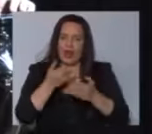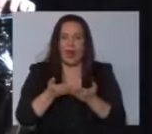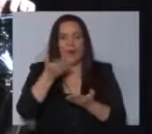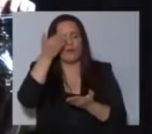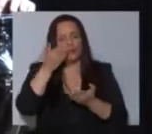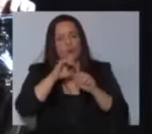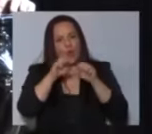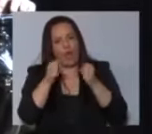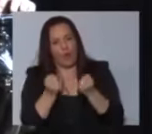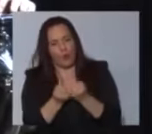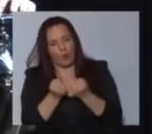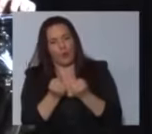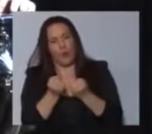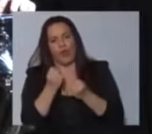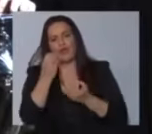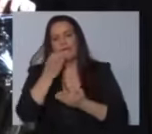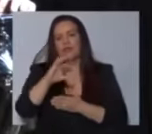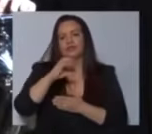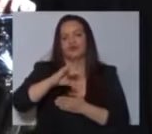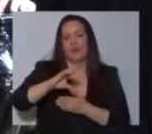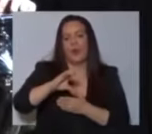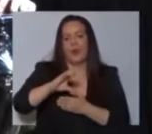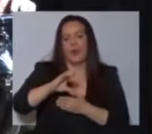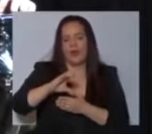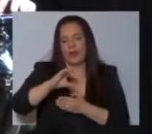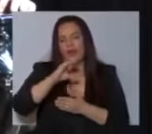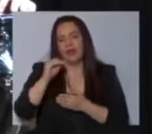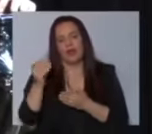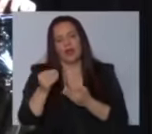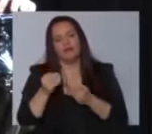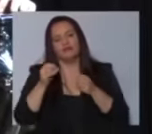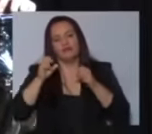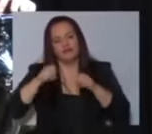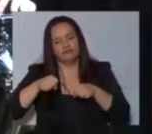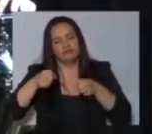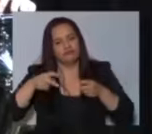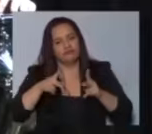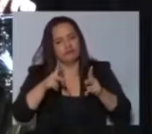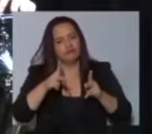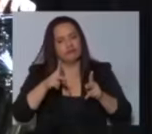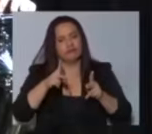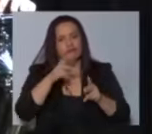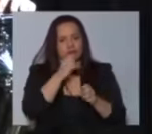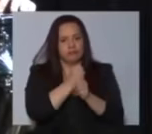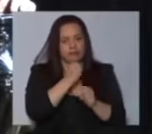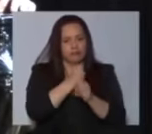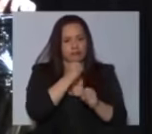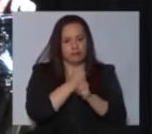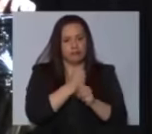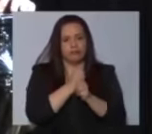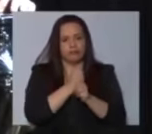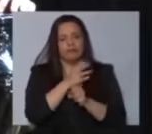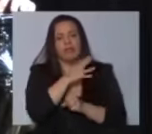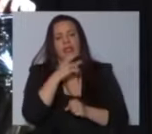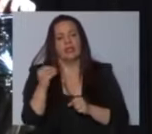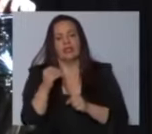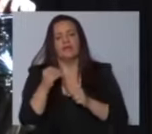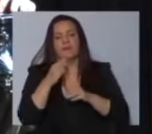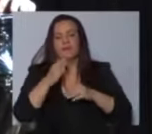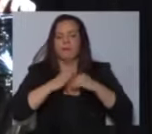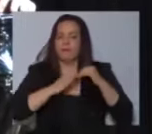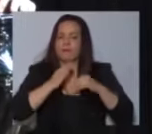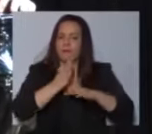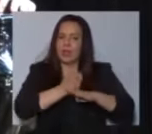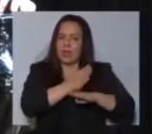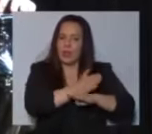e inversión, la generación de mayores y mejores oportunidades de empleo, la mejora de la infraestructura nacional, promover